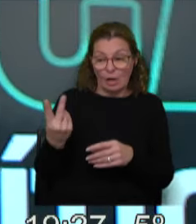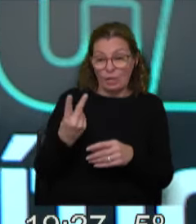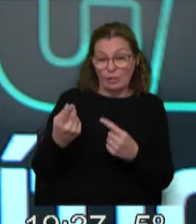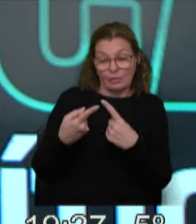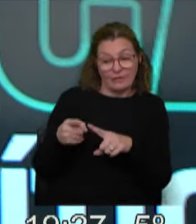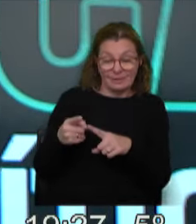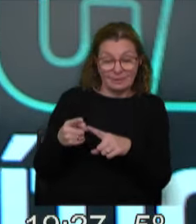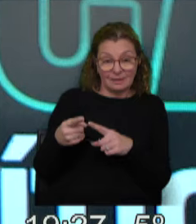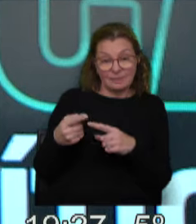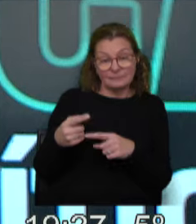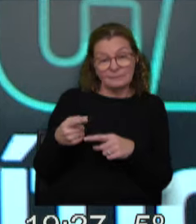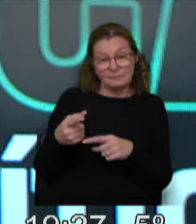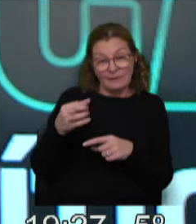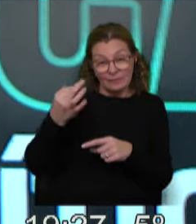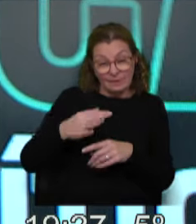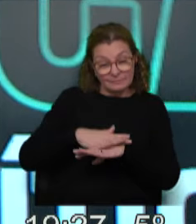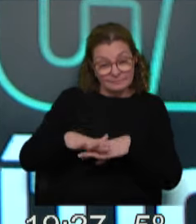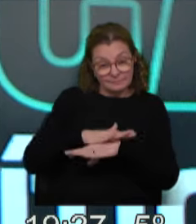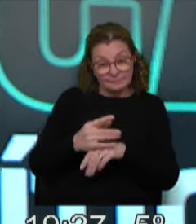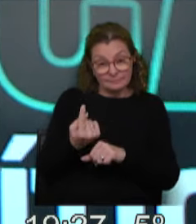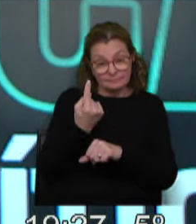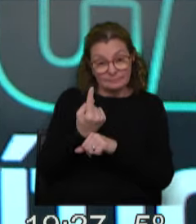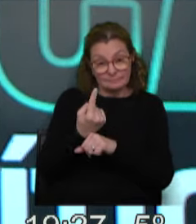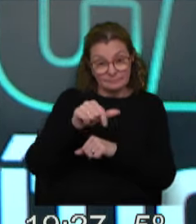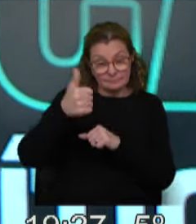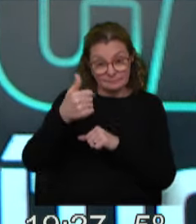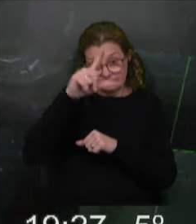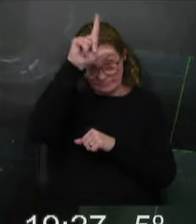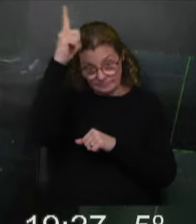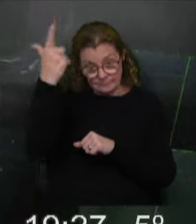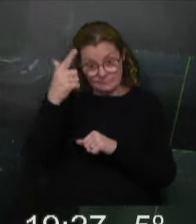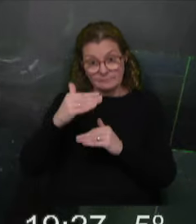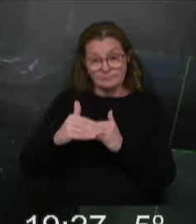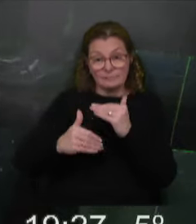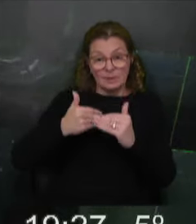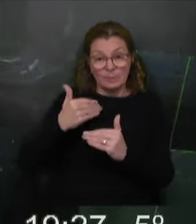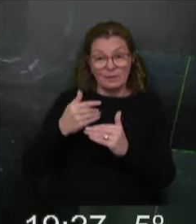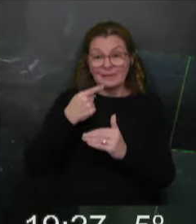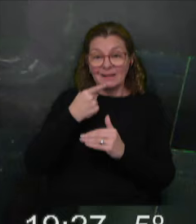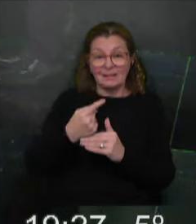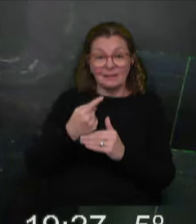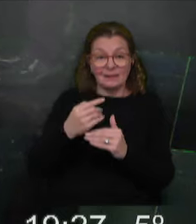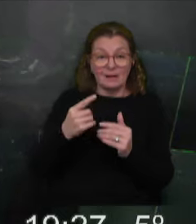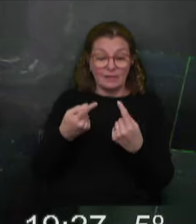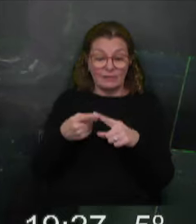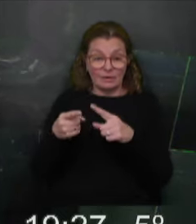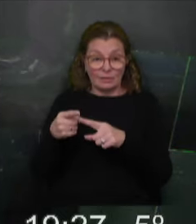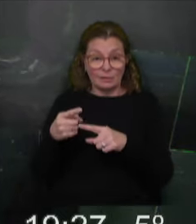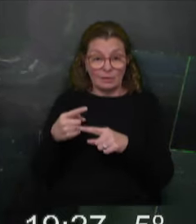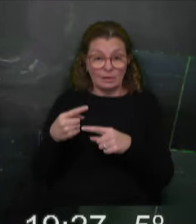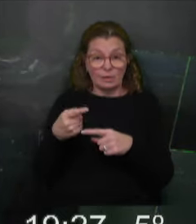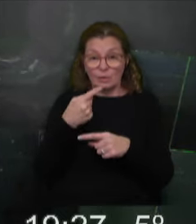Si se quiere en realidad se basaban primero en el éxito de la calle Pou para después marcar algunos matices ninguno